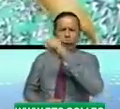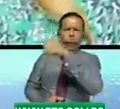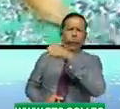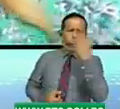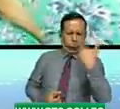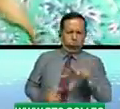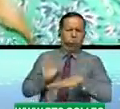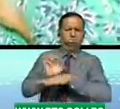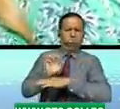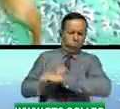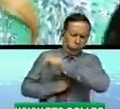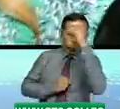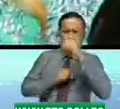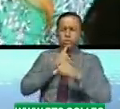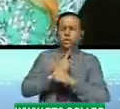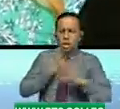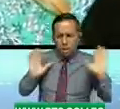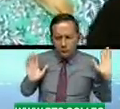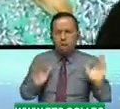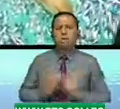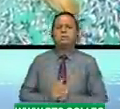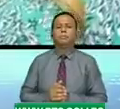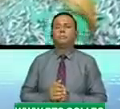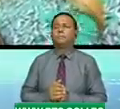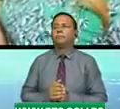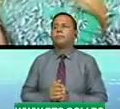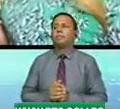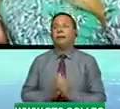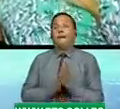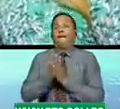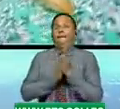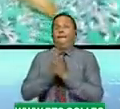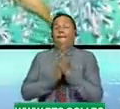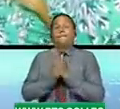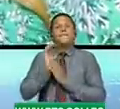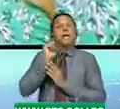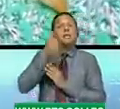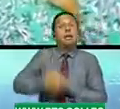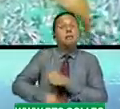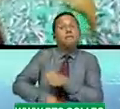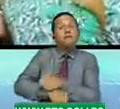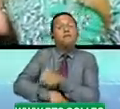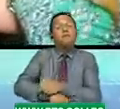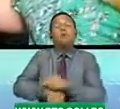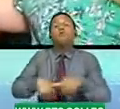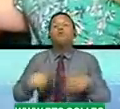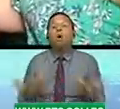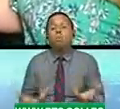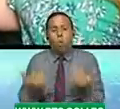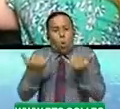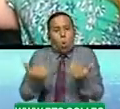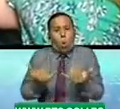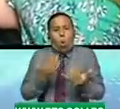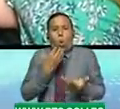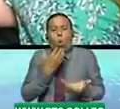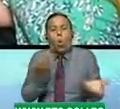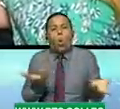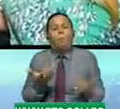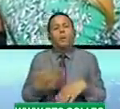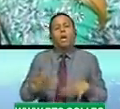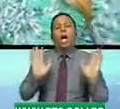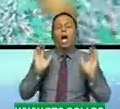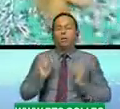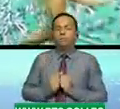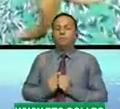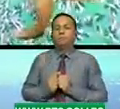invicto de la escaloneta, si se puede. Sí, muy emocionados por el partido. Habrá que ver mañana. Yo creo que ganamos con hat-trick de Gonzalo Plata y dos de